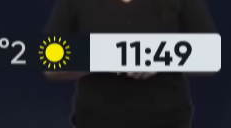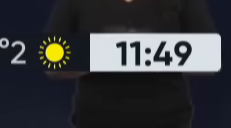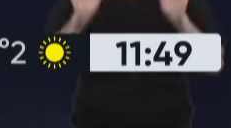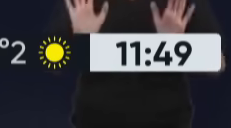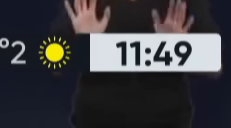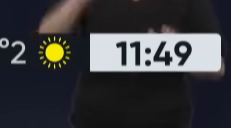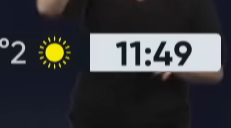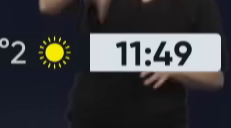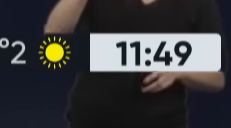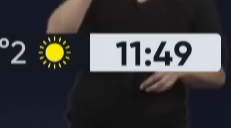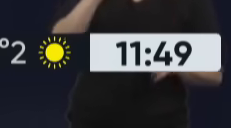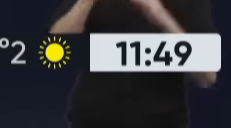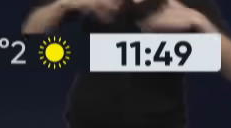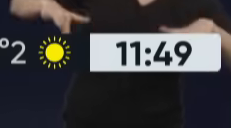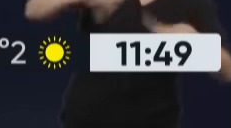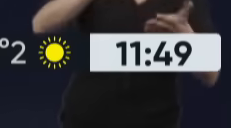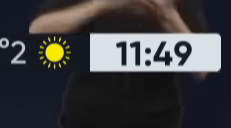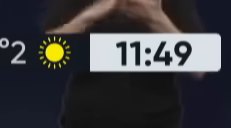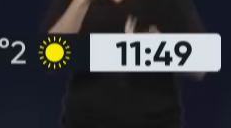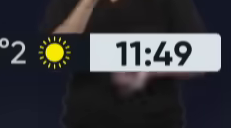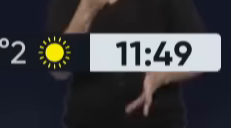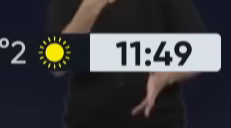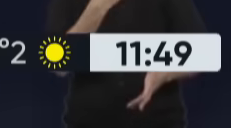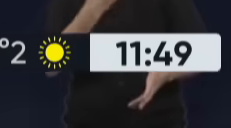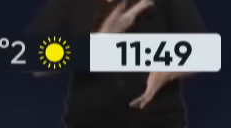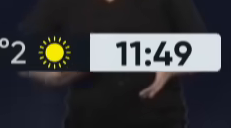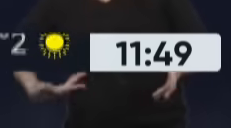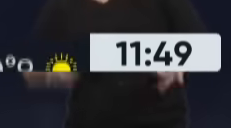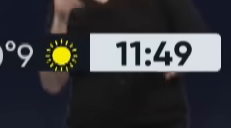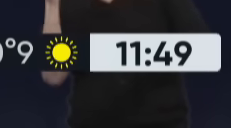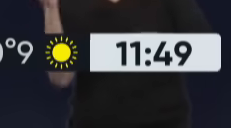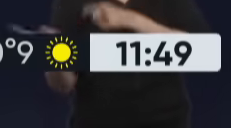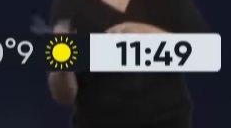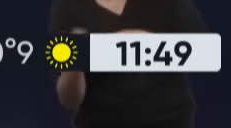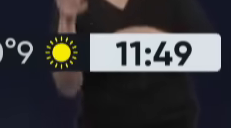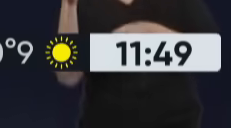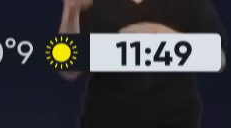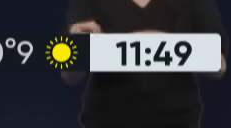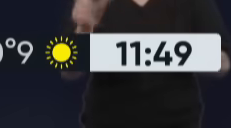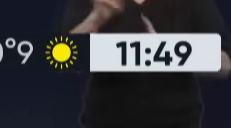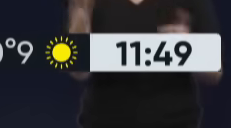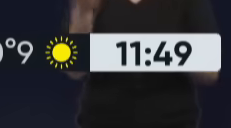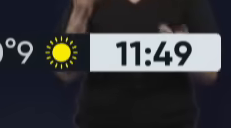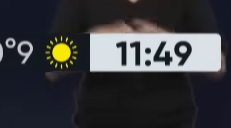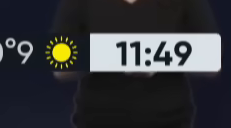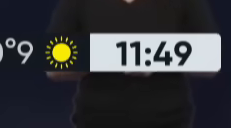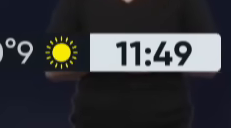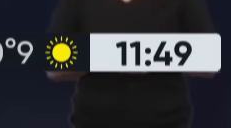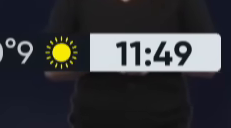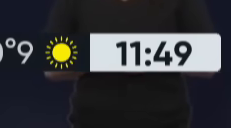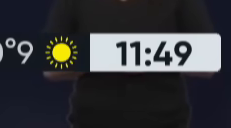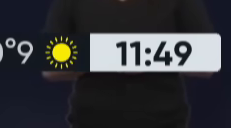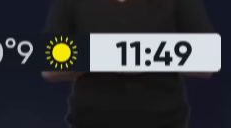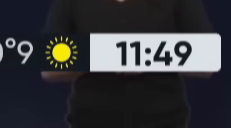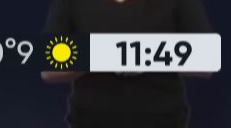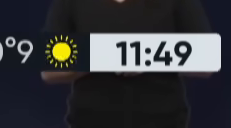persecuciones y cuestiones absolutamente inconsistentes y que no han ocurrido. Incluso